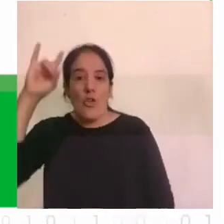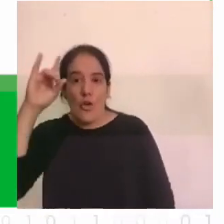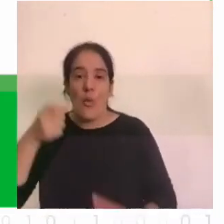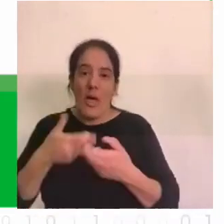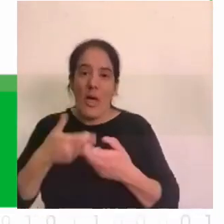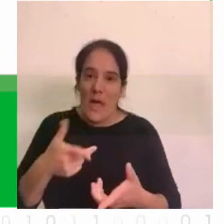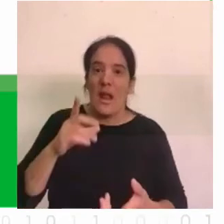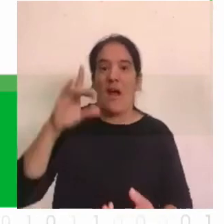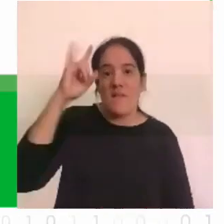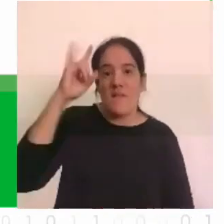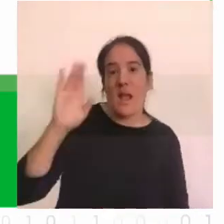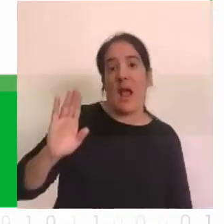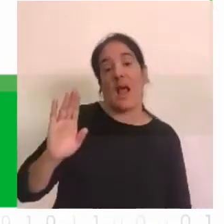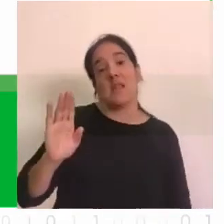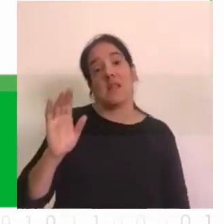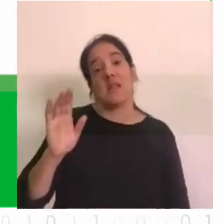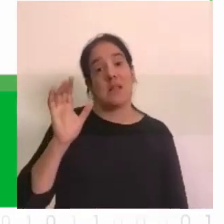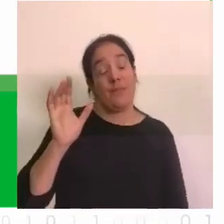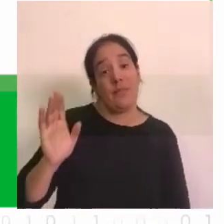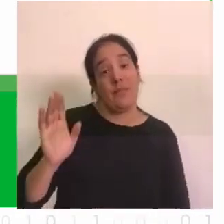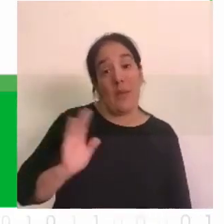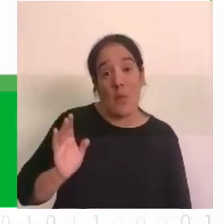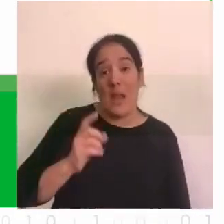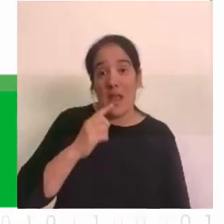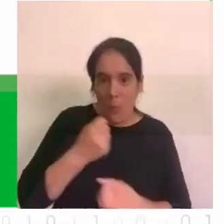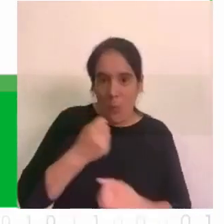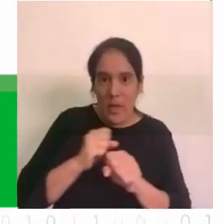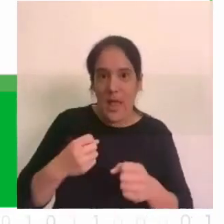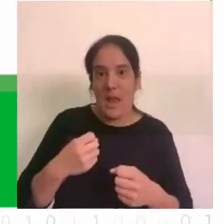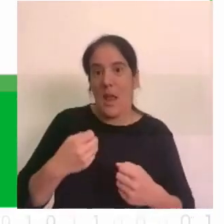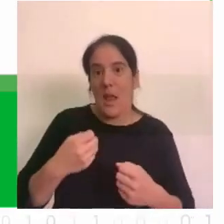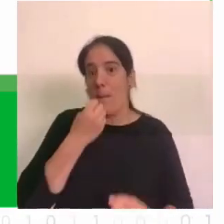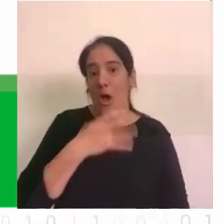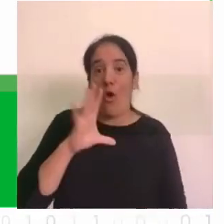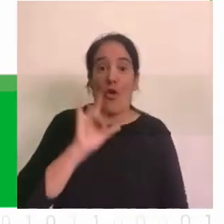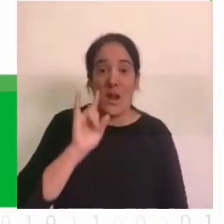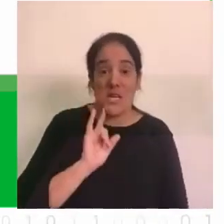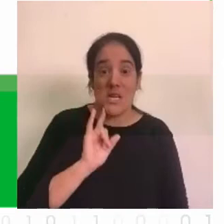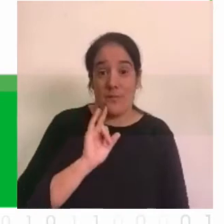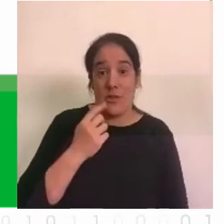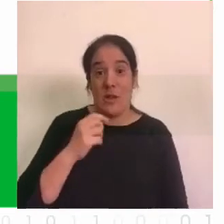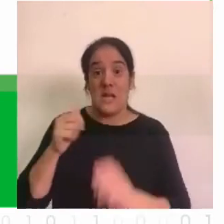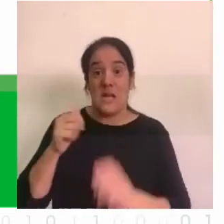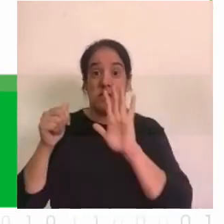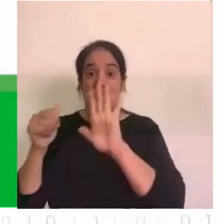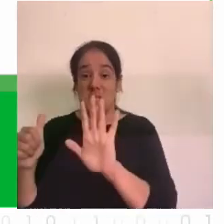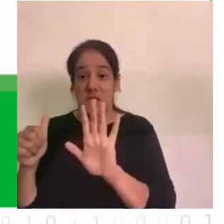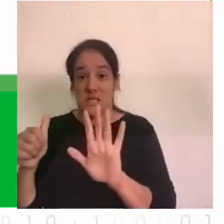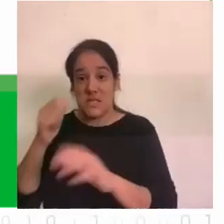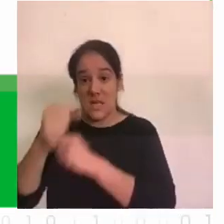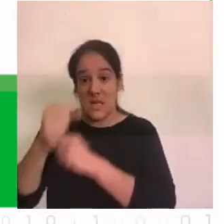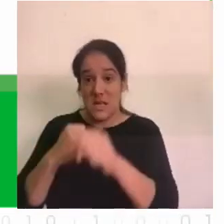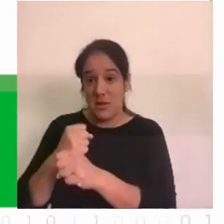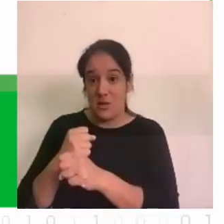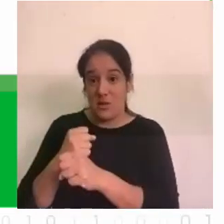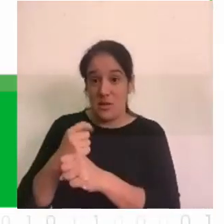porque reduce el tiempo de producción, de tener 6 años a un toro comiéndote pasto cuando nace, decir sirve o no sirve. Es un